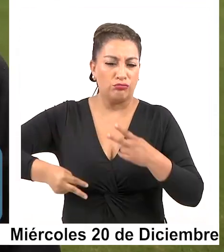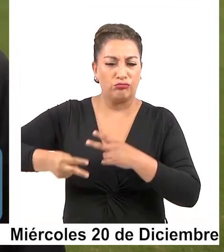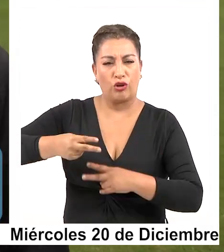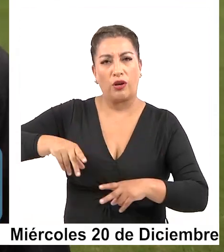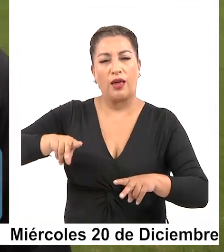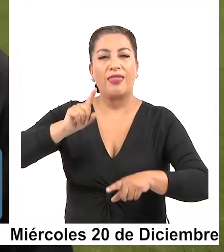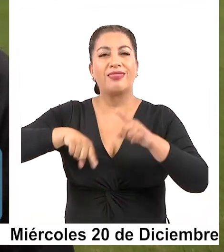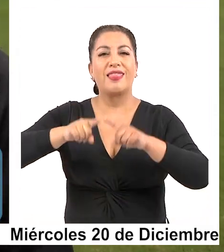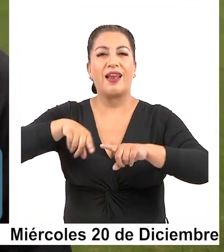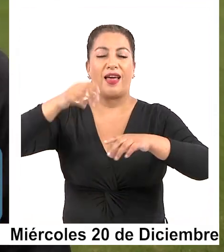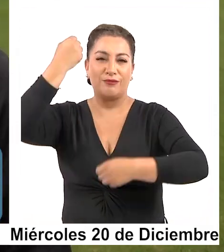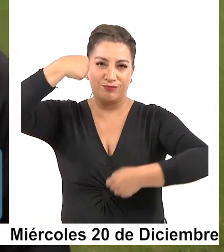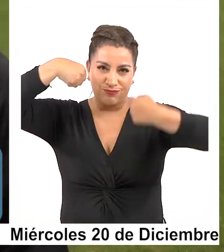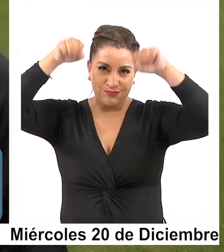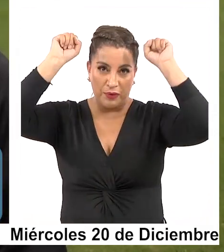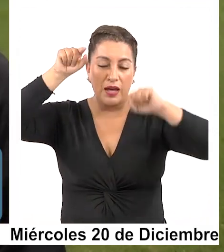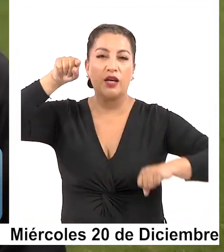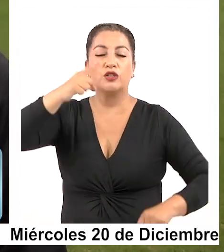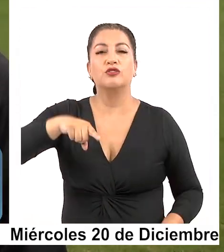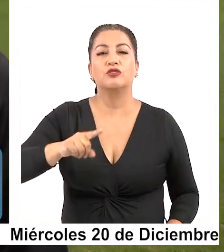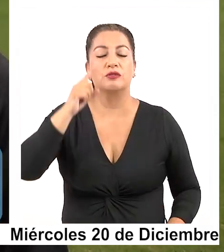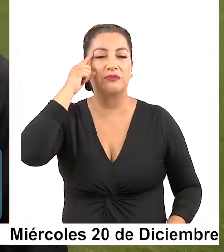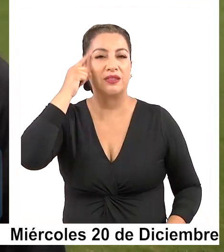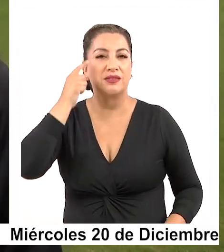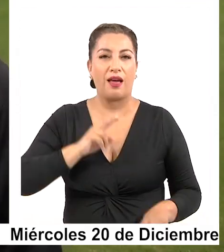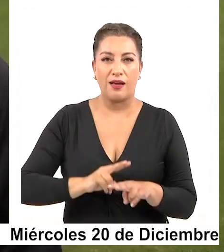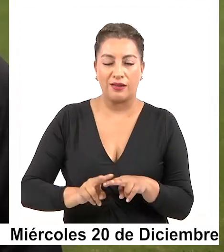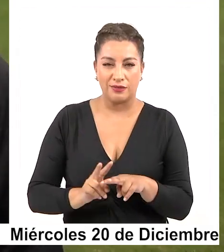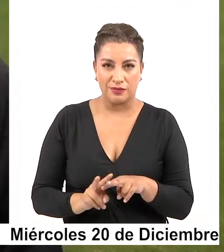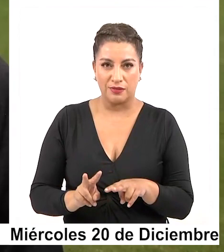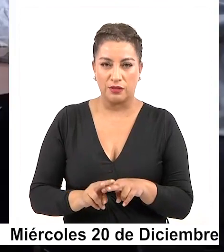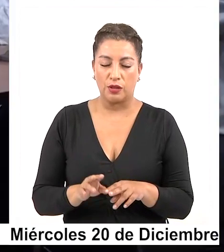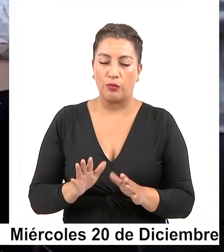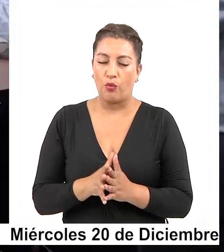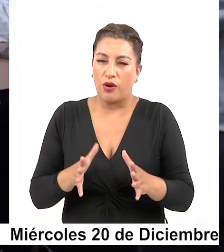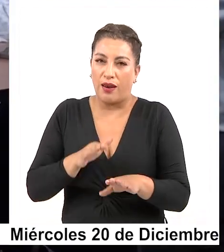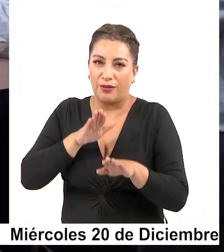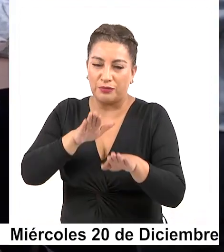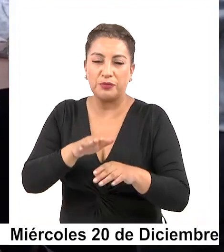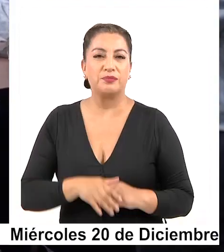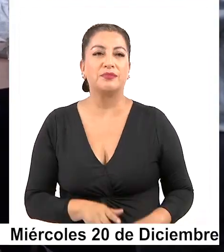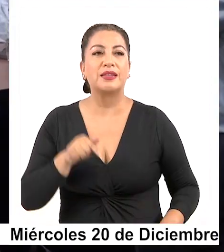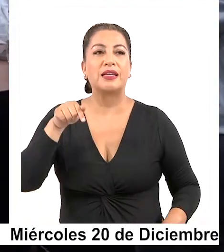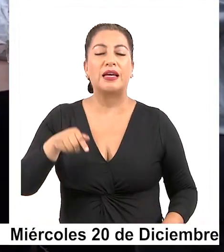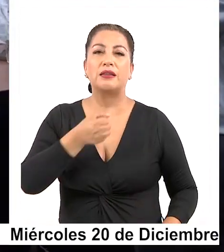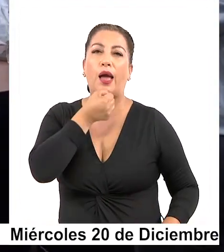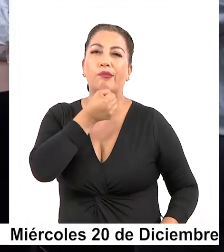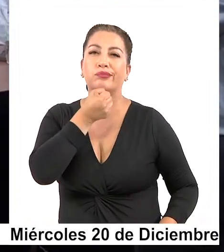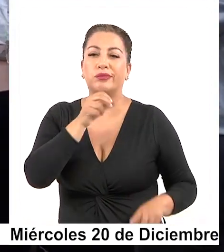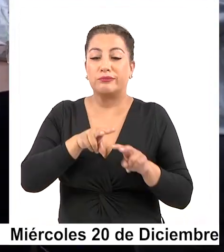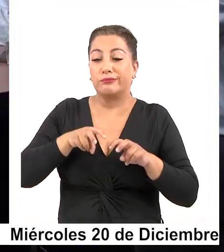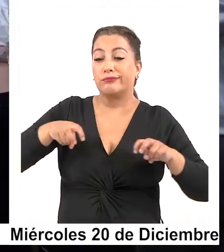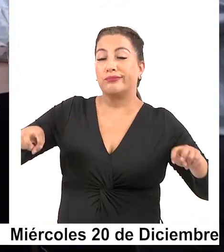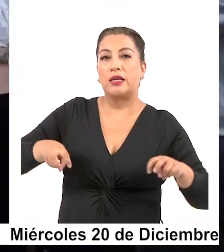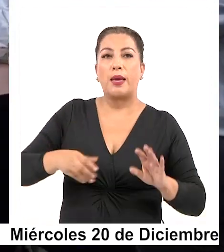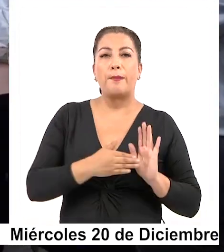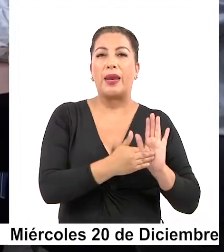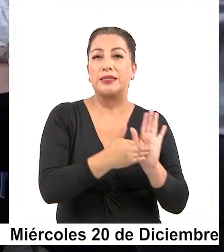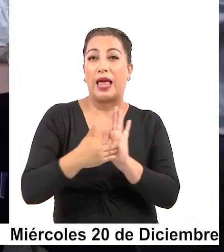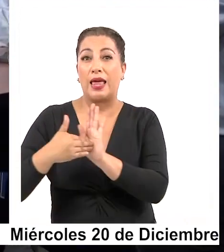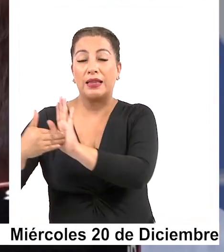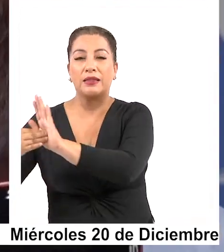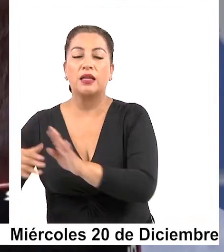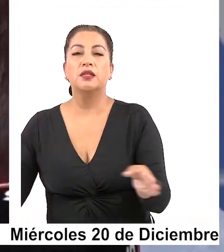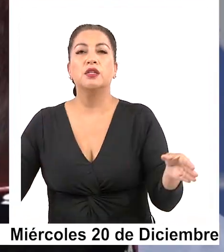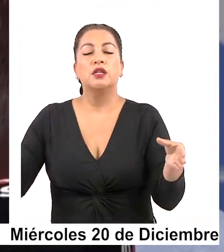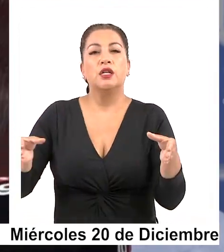Campeones, en el cual esperamos hacer un gran año. Durante la conferencia de prensa fueron presentados también